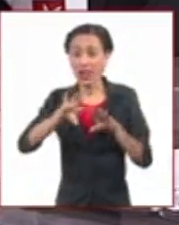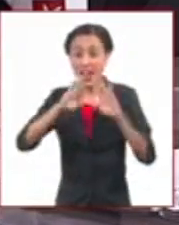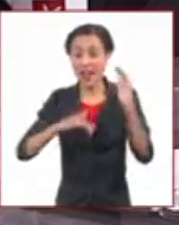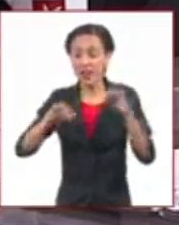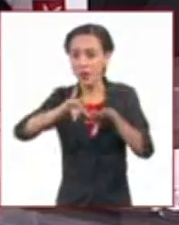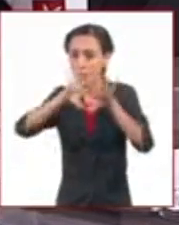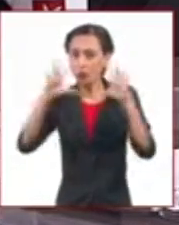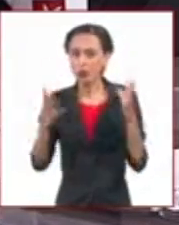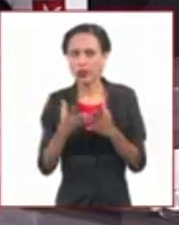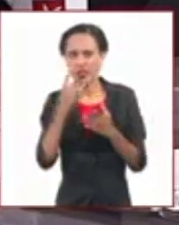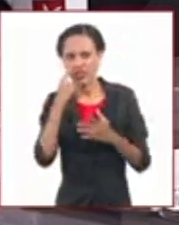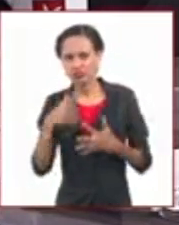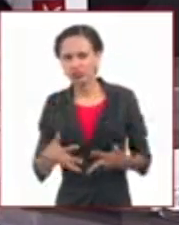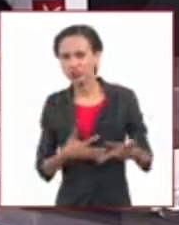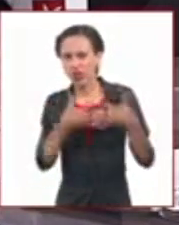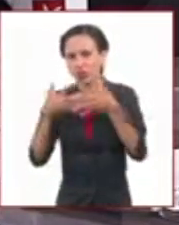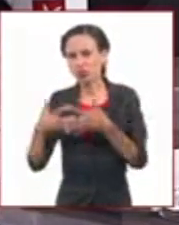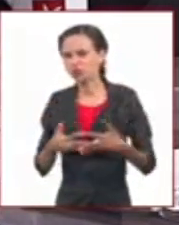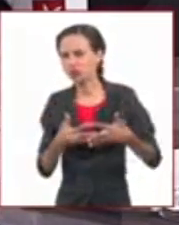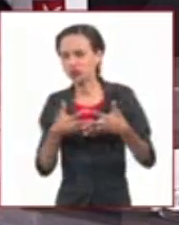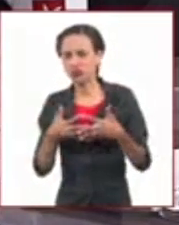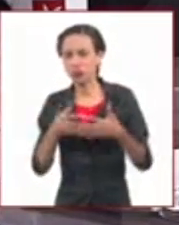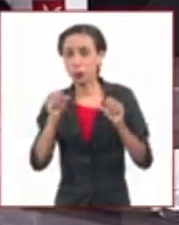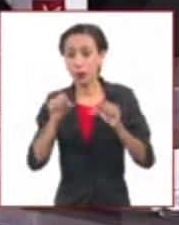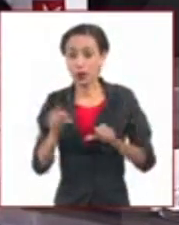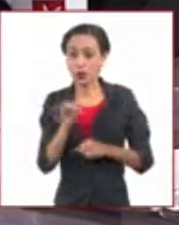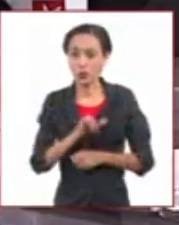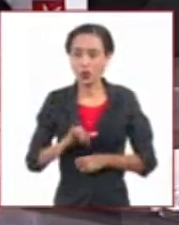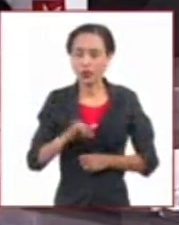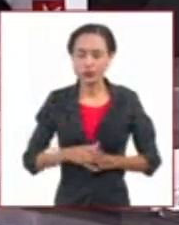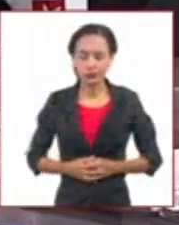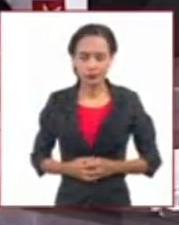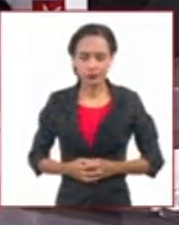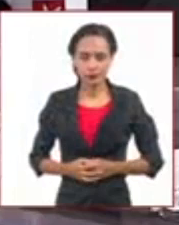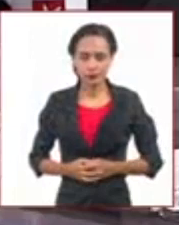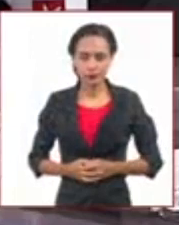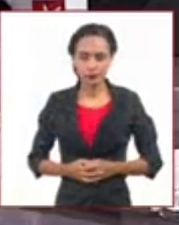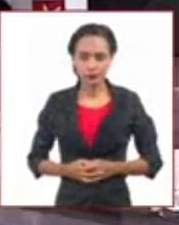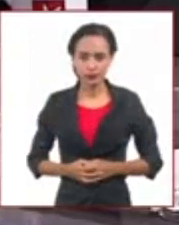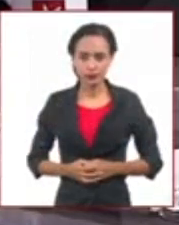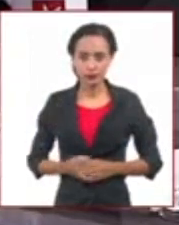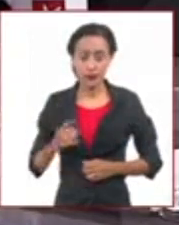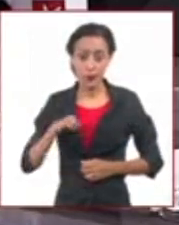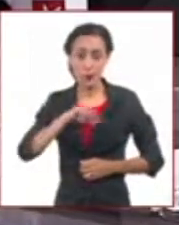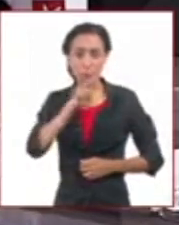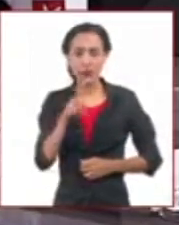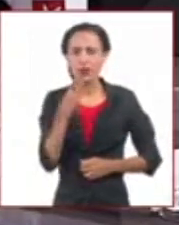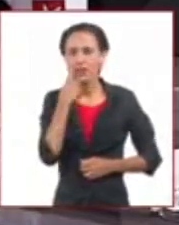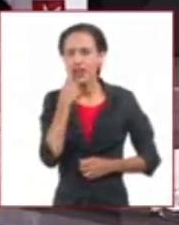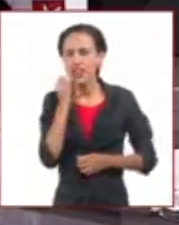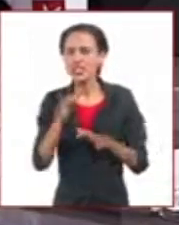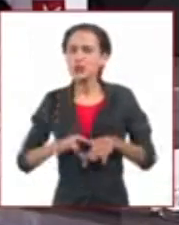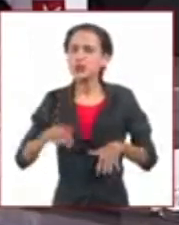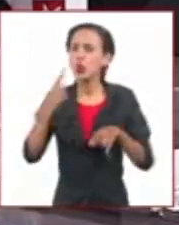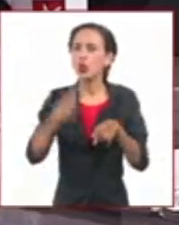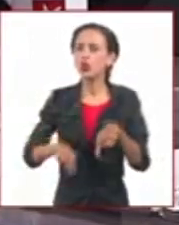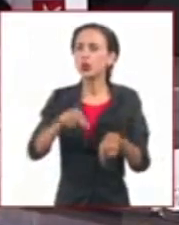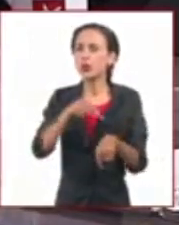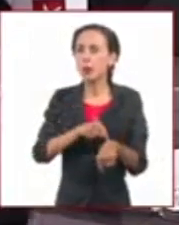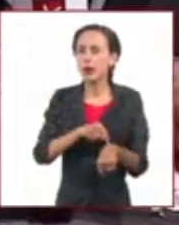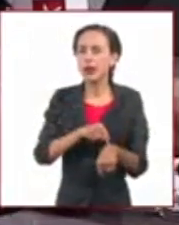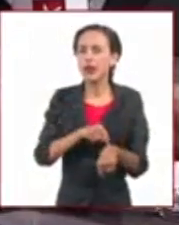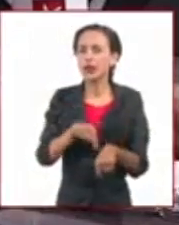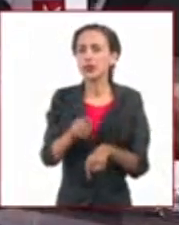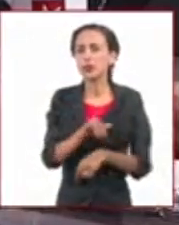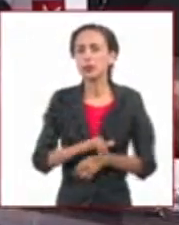eeuu del yo hay puntos de inflexión con respecto a lo que ha sucedido en otros momentos en esta historia más de plata